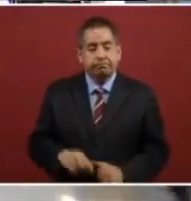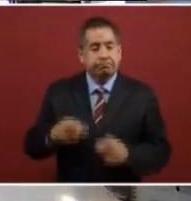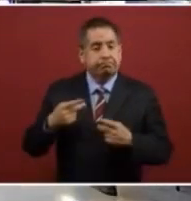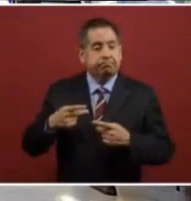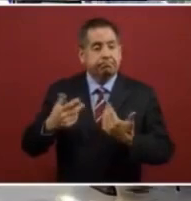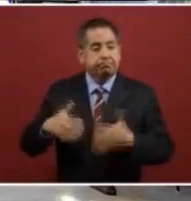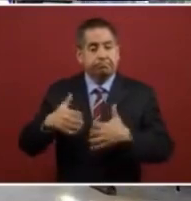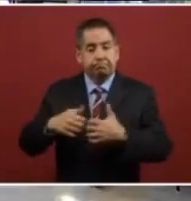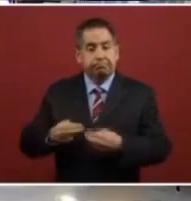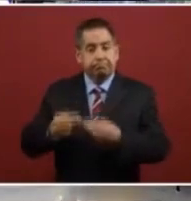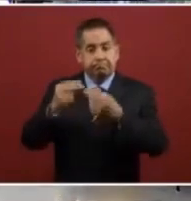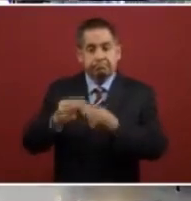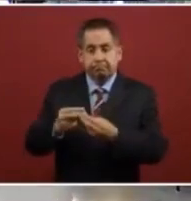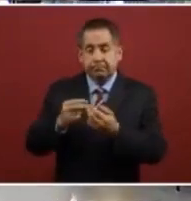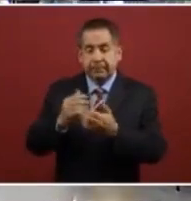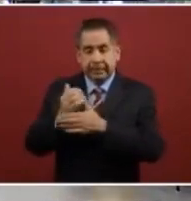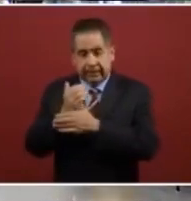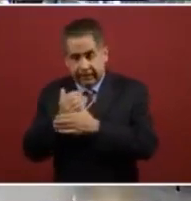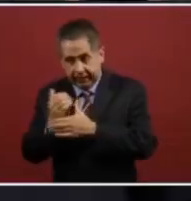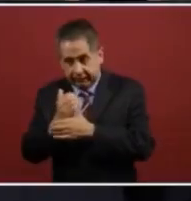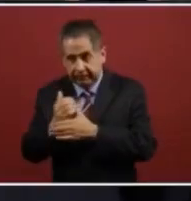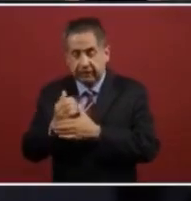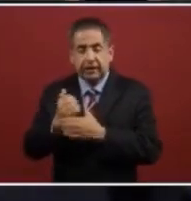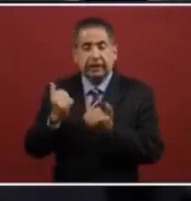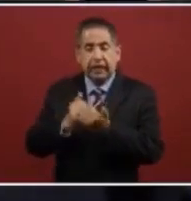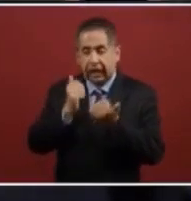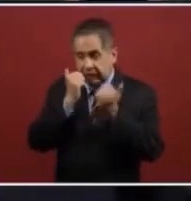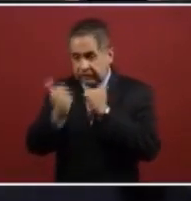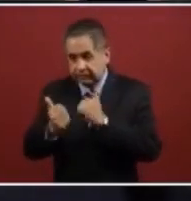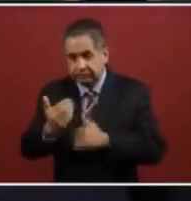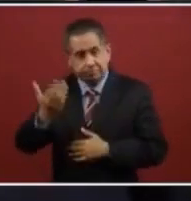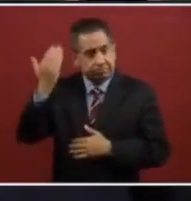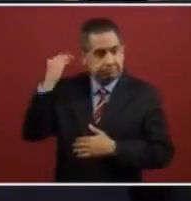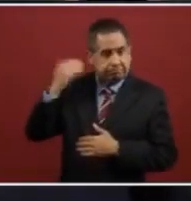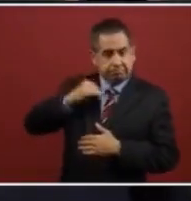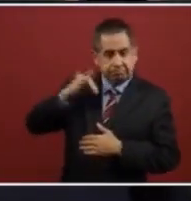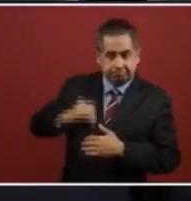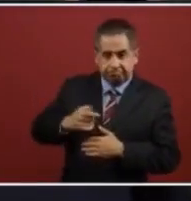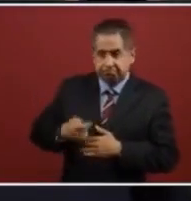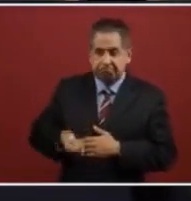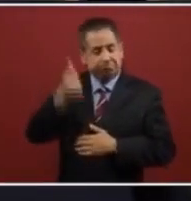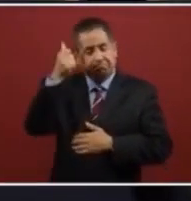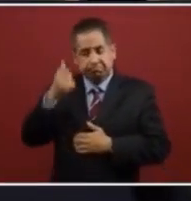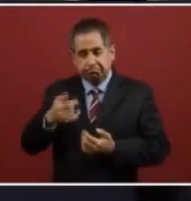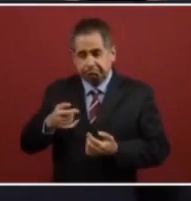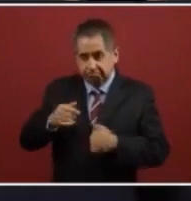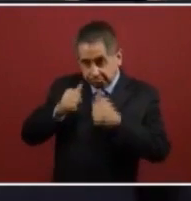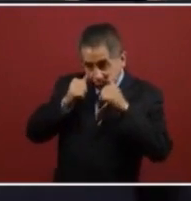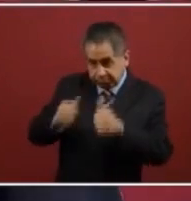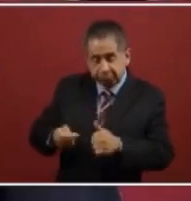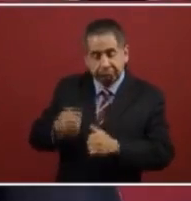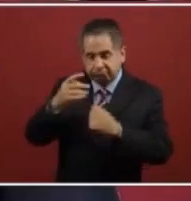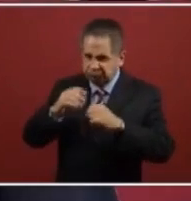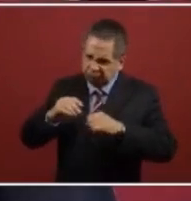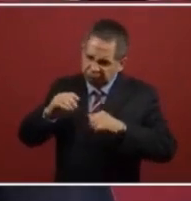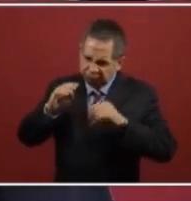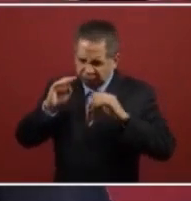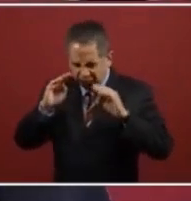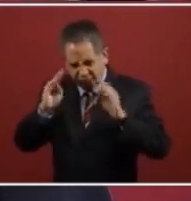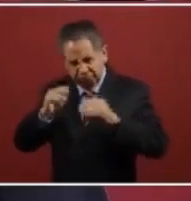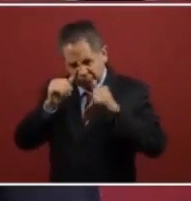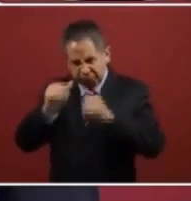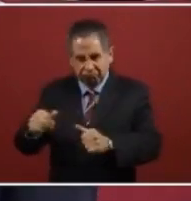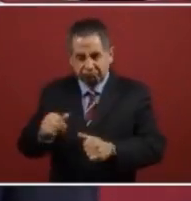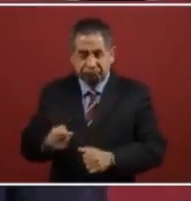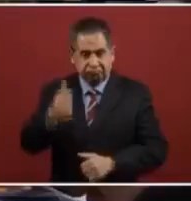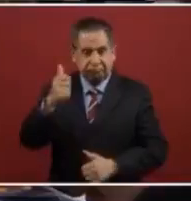Cafetaleros y cañeros. So coffee nunca people and cane people, se les había tomado en cuenta. they have never been